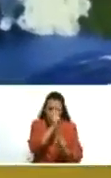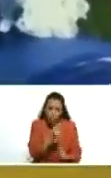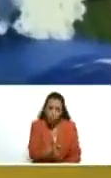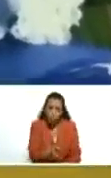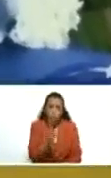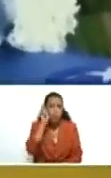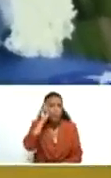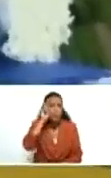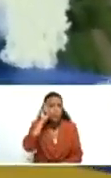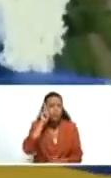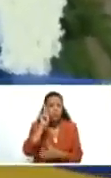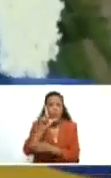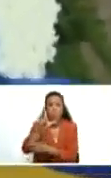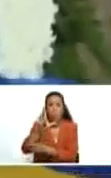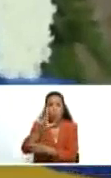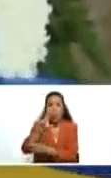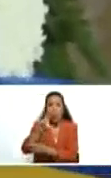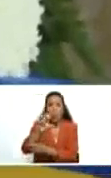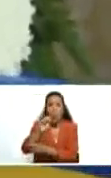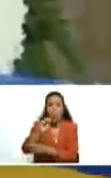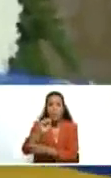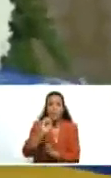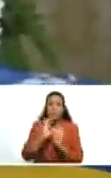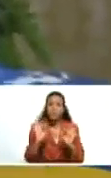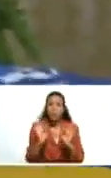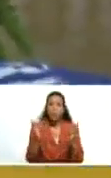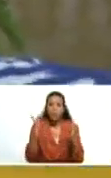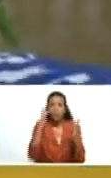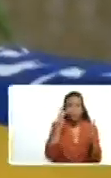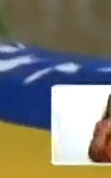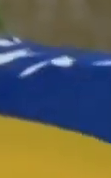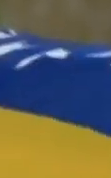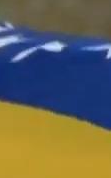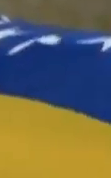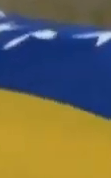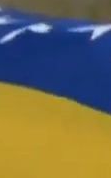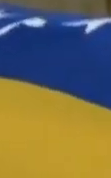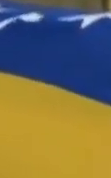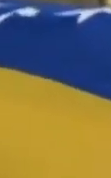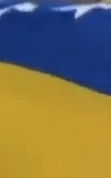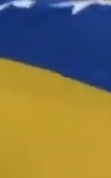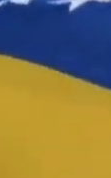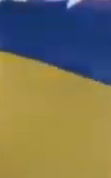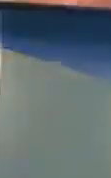al profesor Luis Acuña, despedimos esta transmisión.